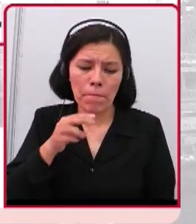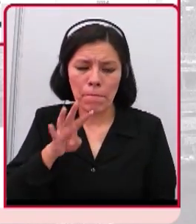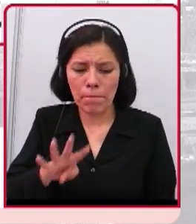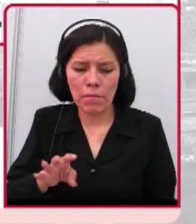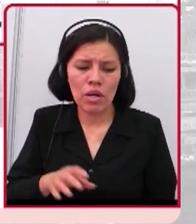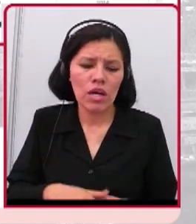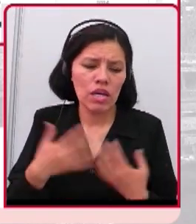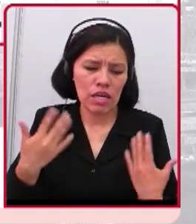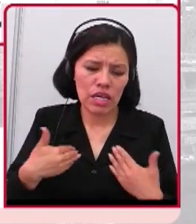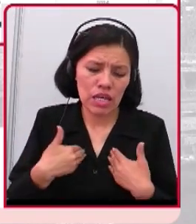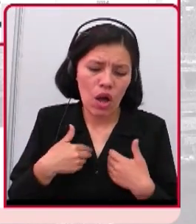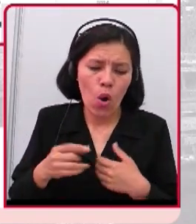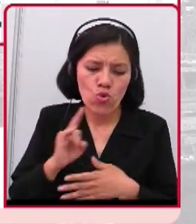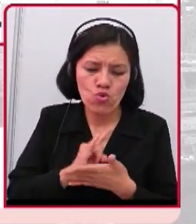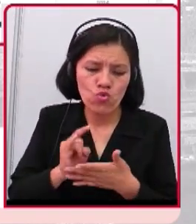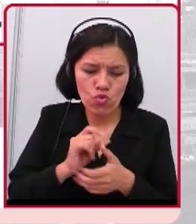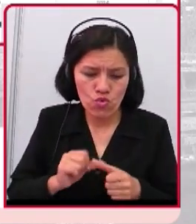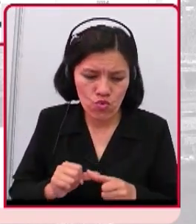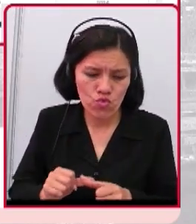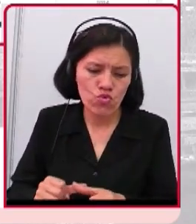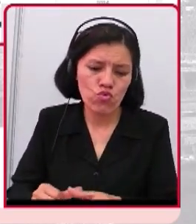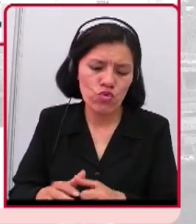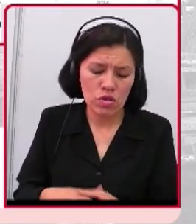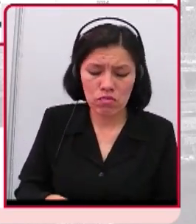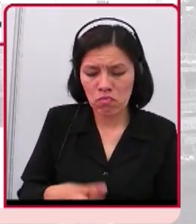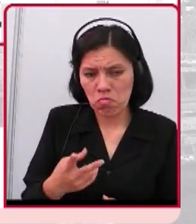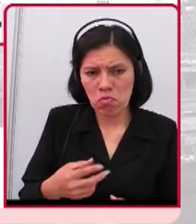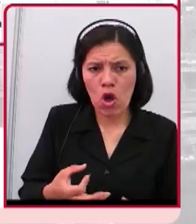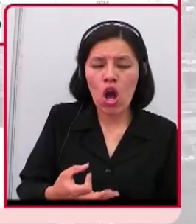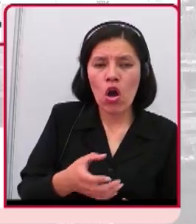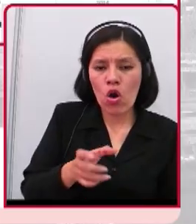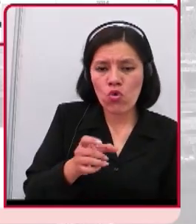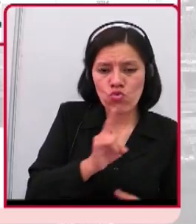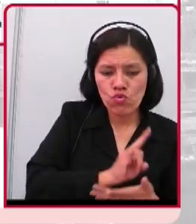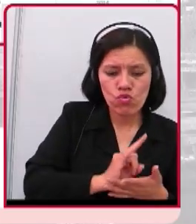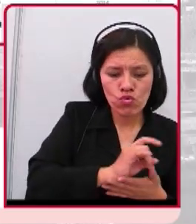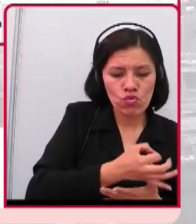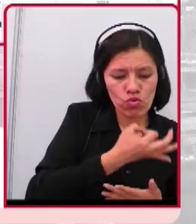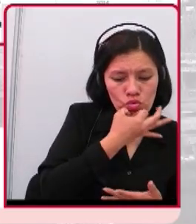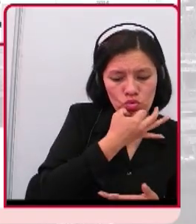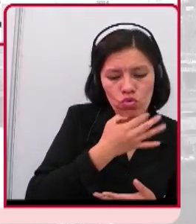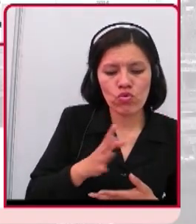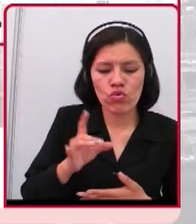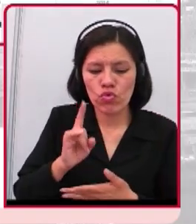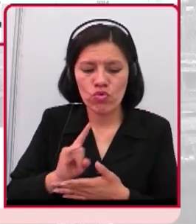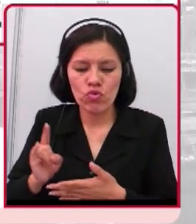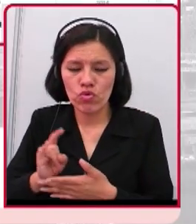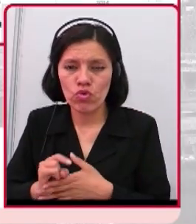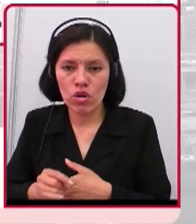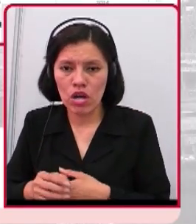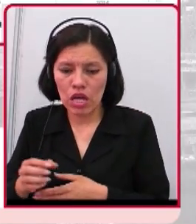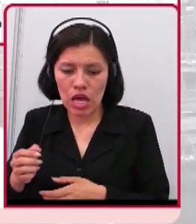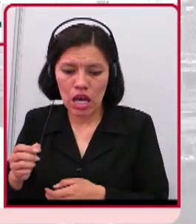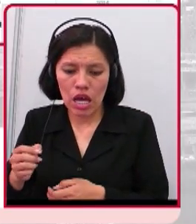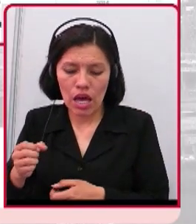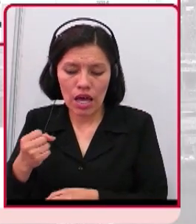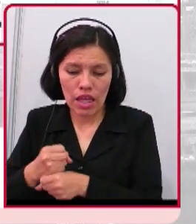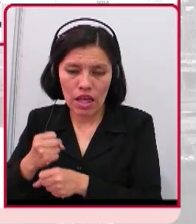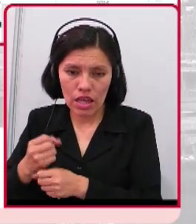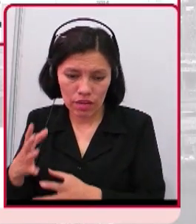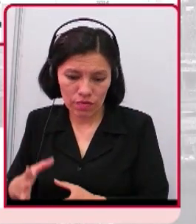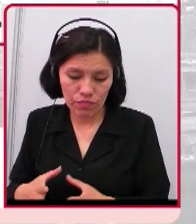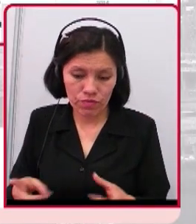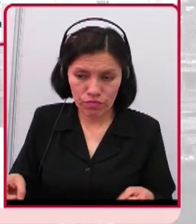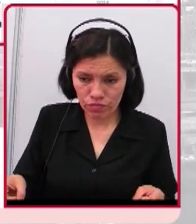una comparativa del uso del experto versus el uso del operador y pudimos sacar un margen de 1.7